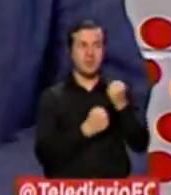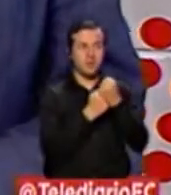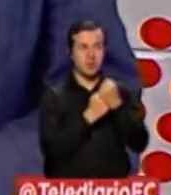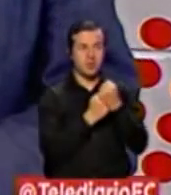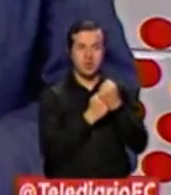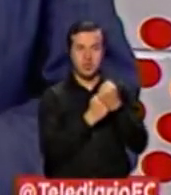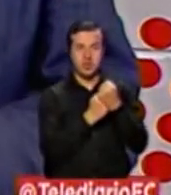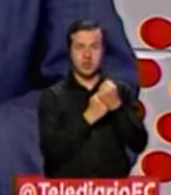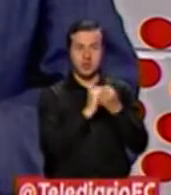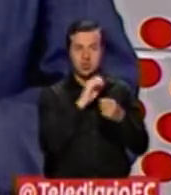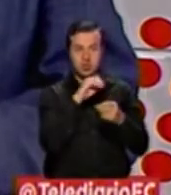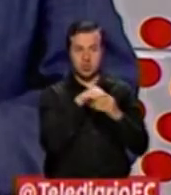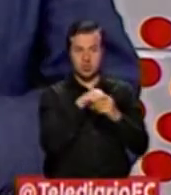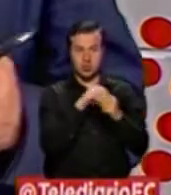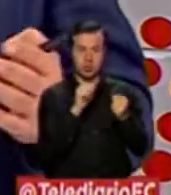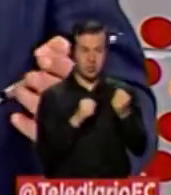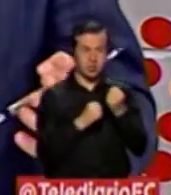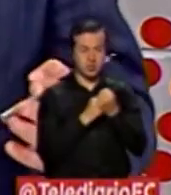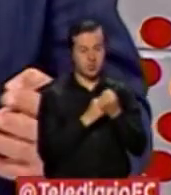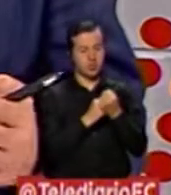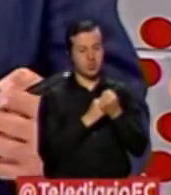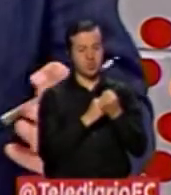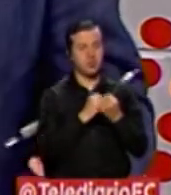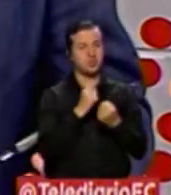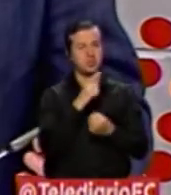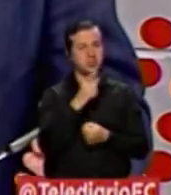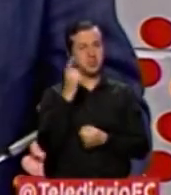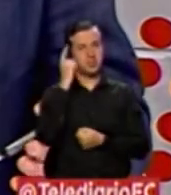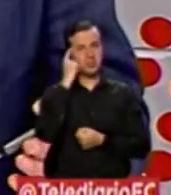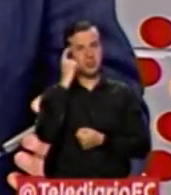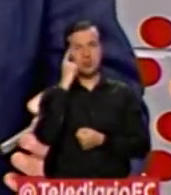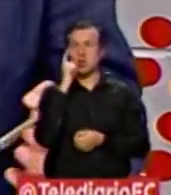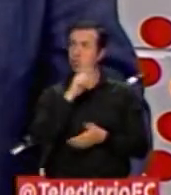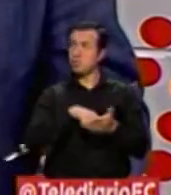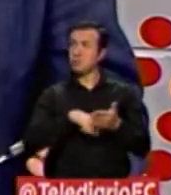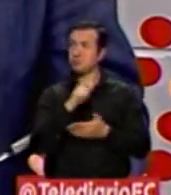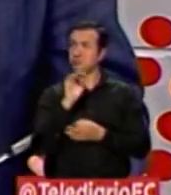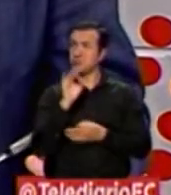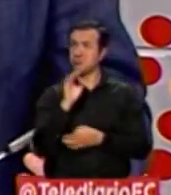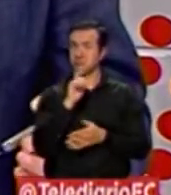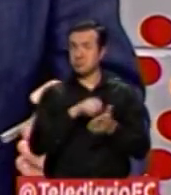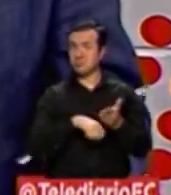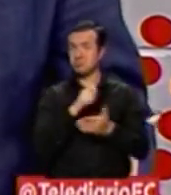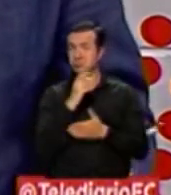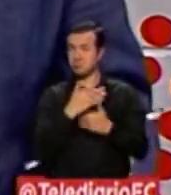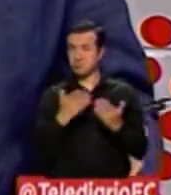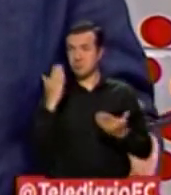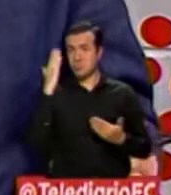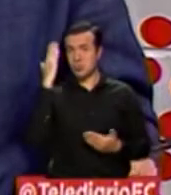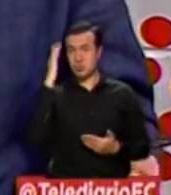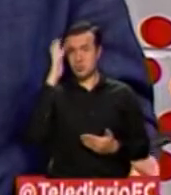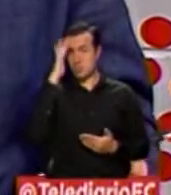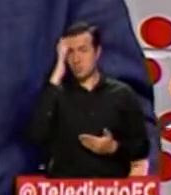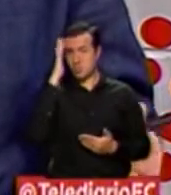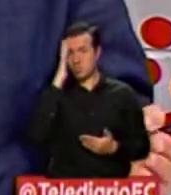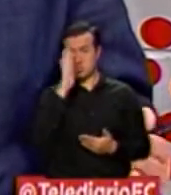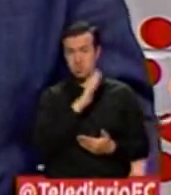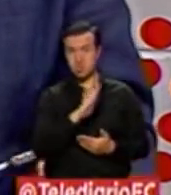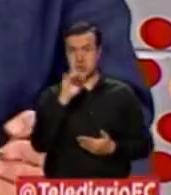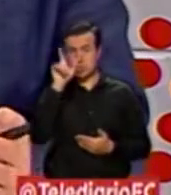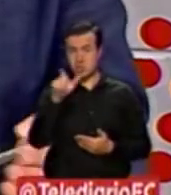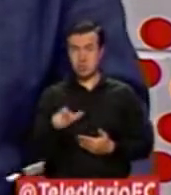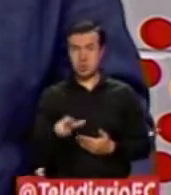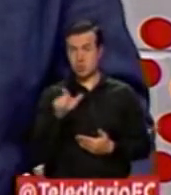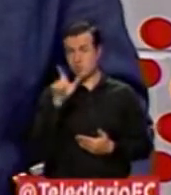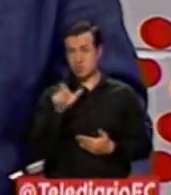inclusión en la terna, da la impresión de que es un mensaje de aprobación desde el punto de vista político e ideológico. Se trata de una persona